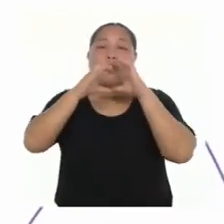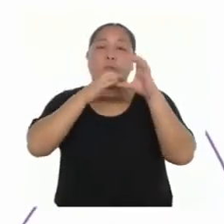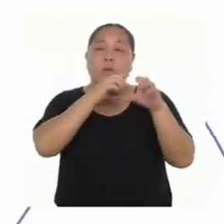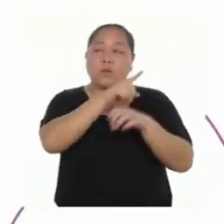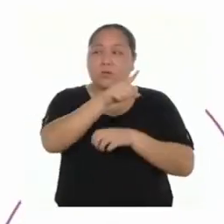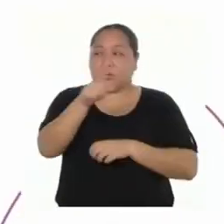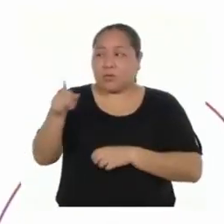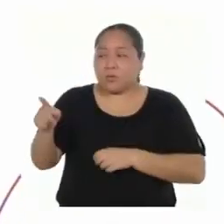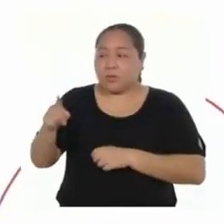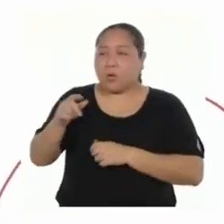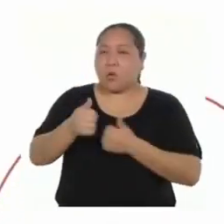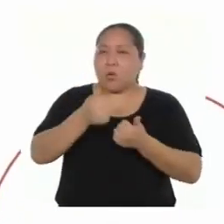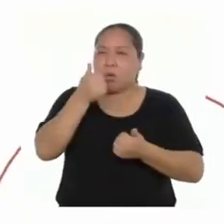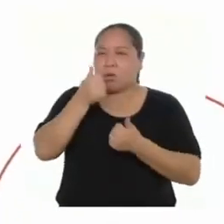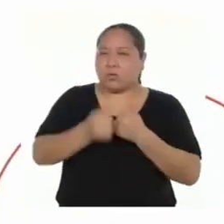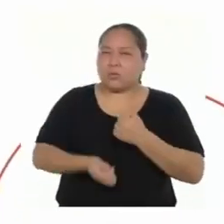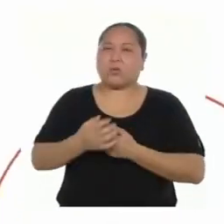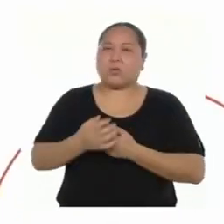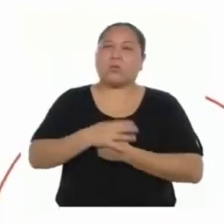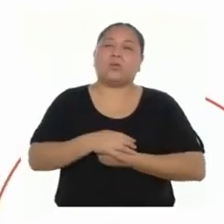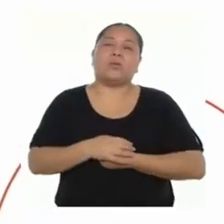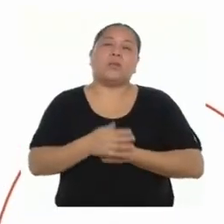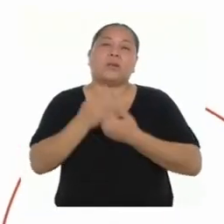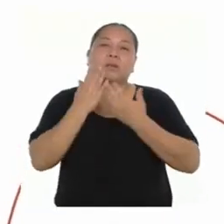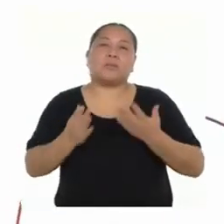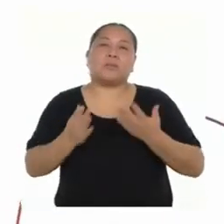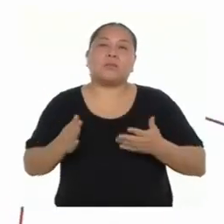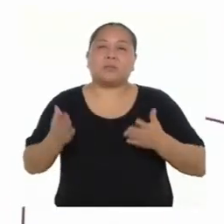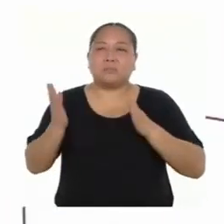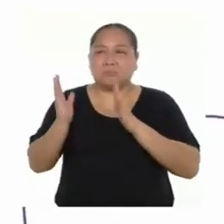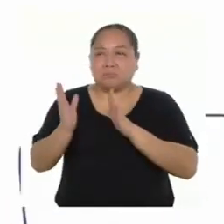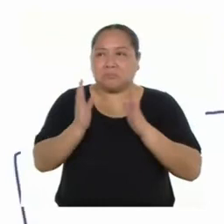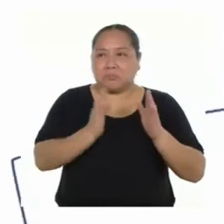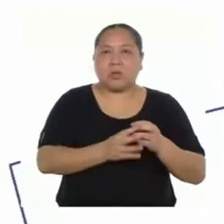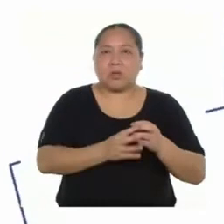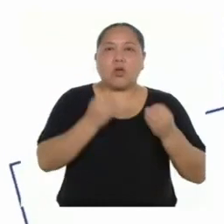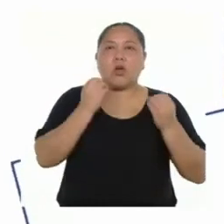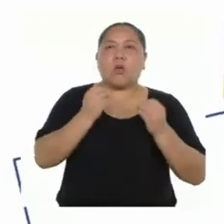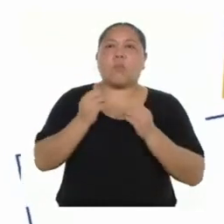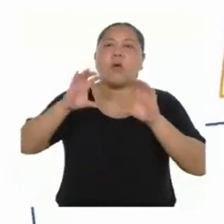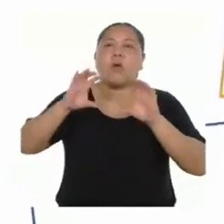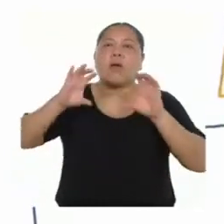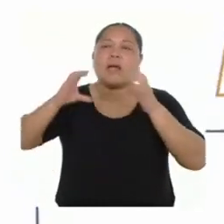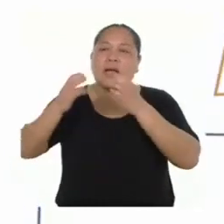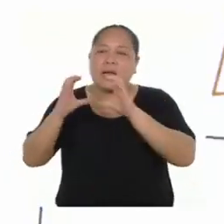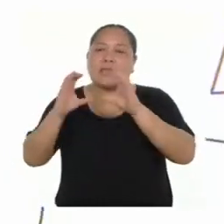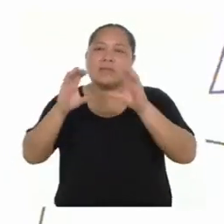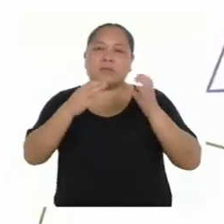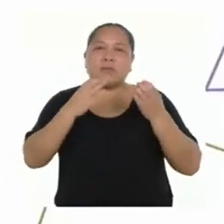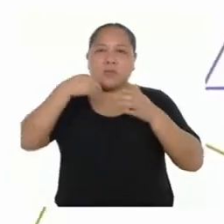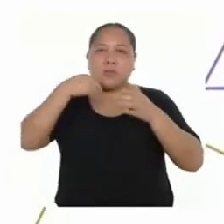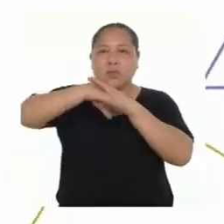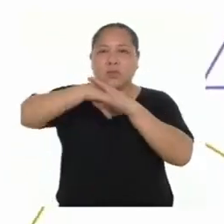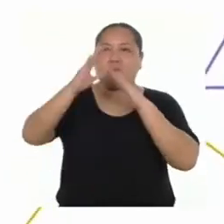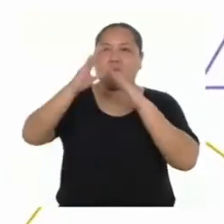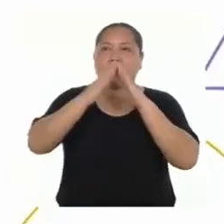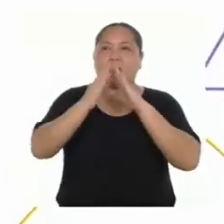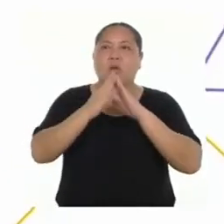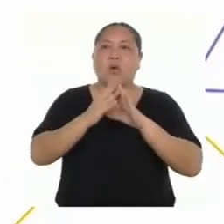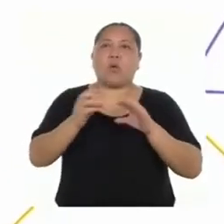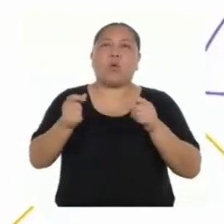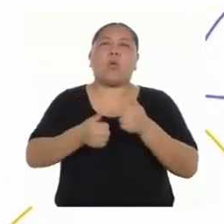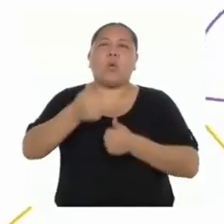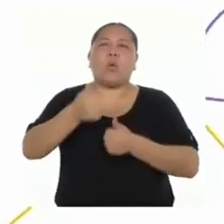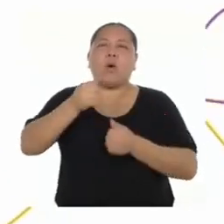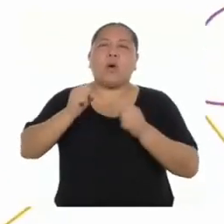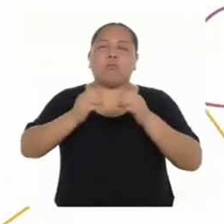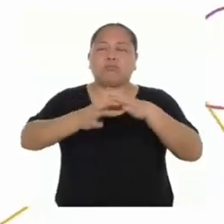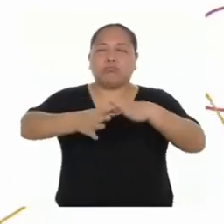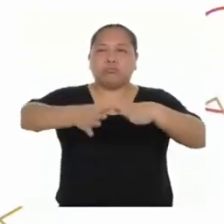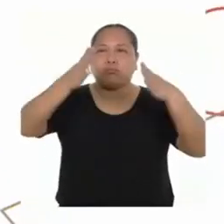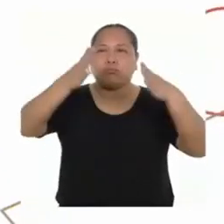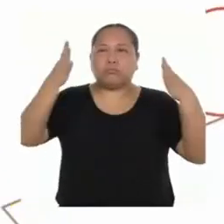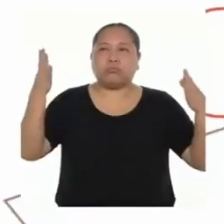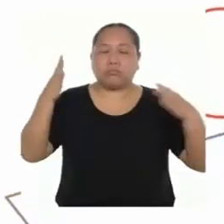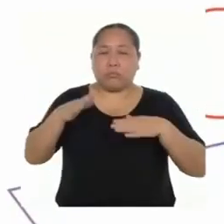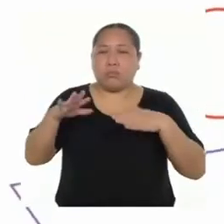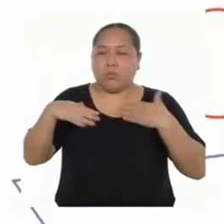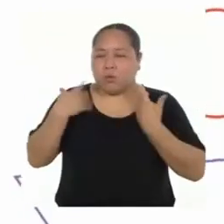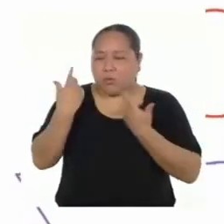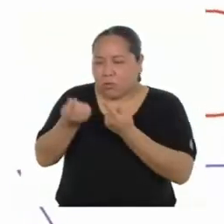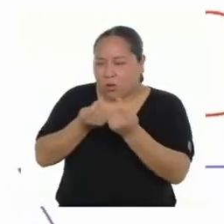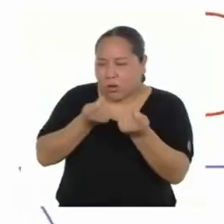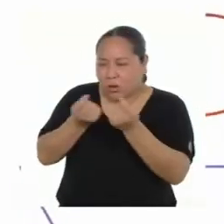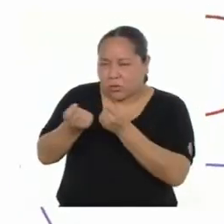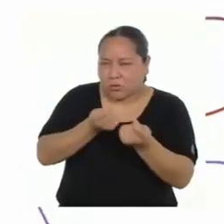ellos sobre qué residuos sólidos producimos, cómo los clasificamos en casa, cuáles son más abundantes, ¿podemos